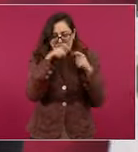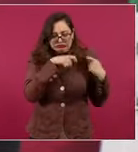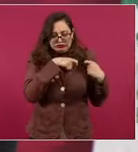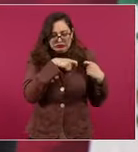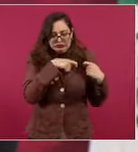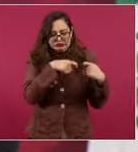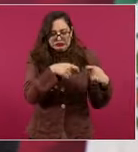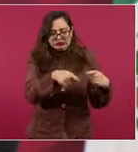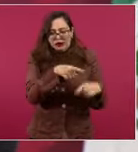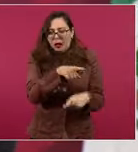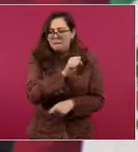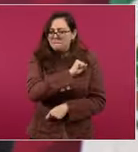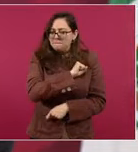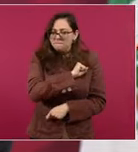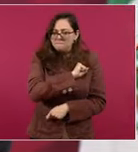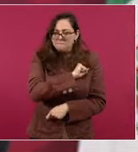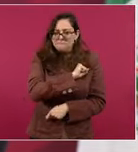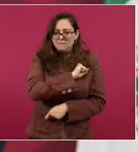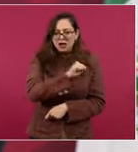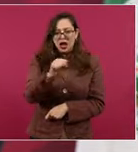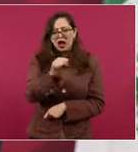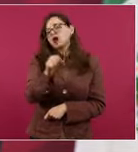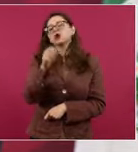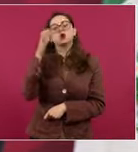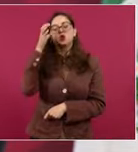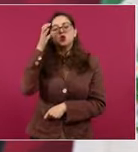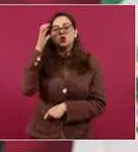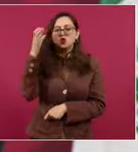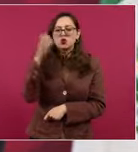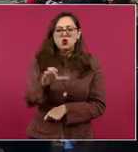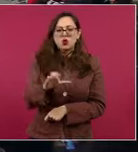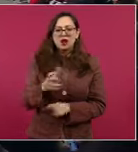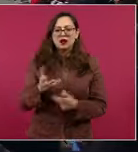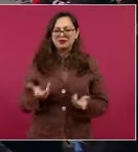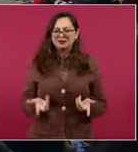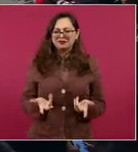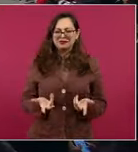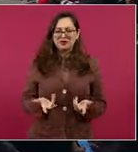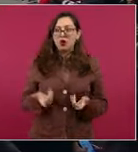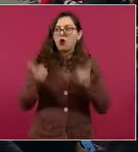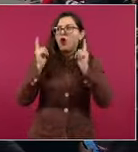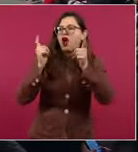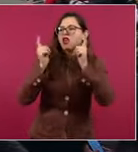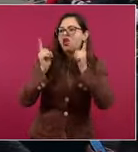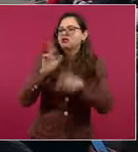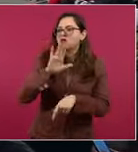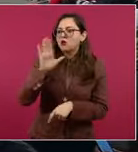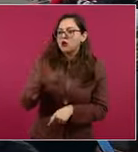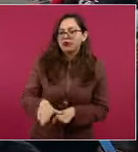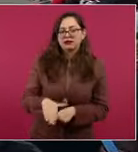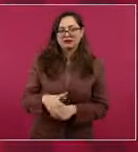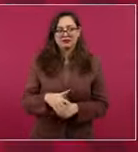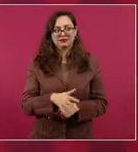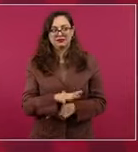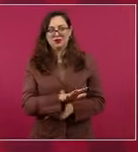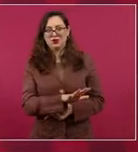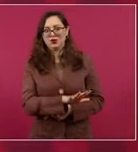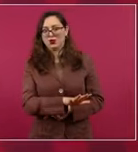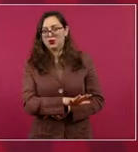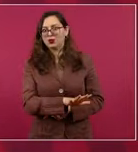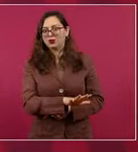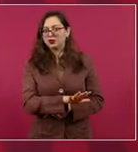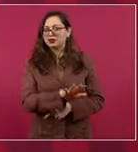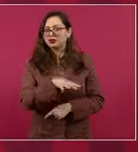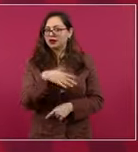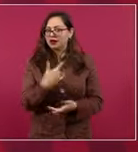de malas entrañas, porque eso, pues, no se le desea a nadie, pues, a nadie se le debe desear la